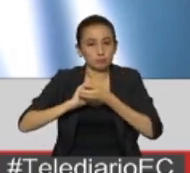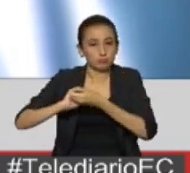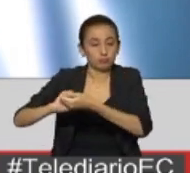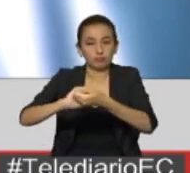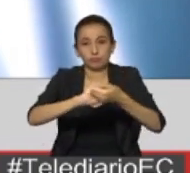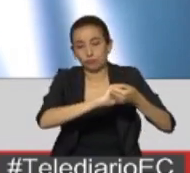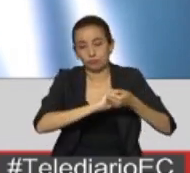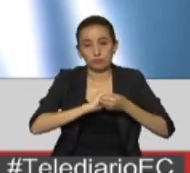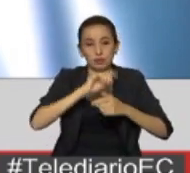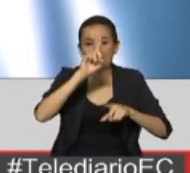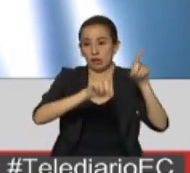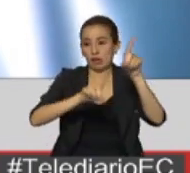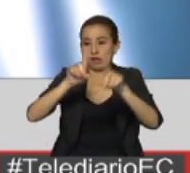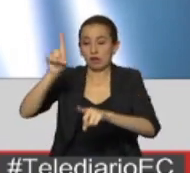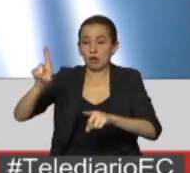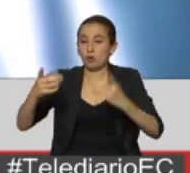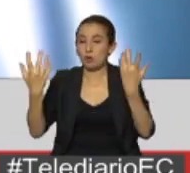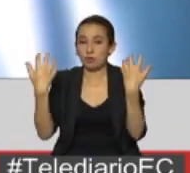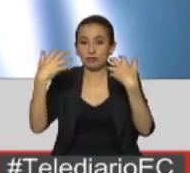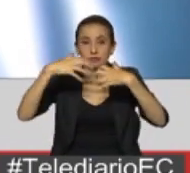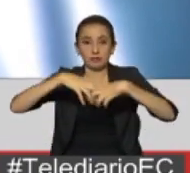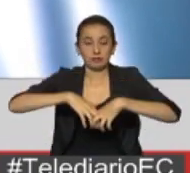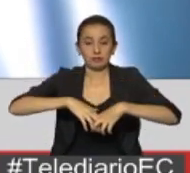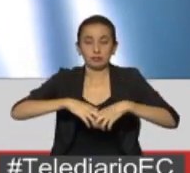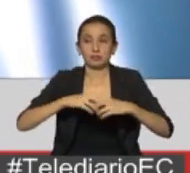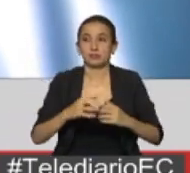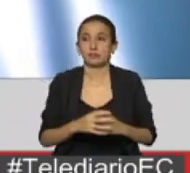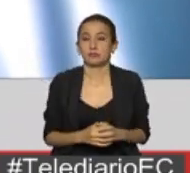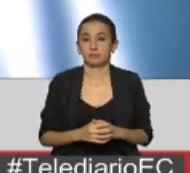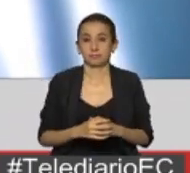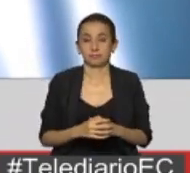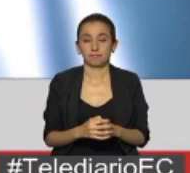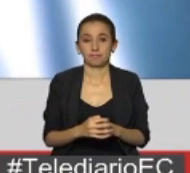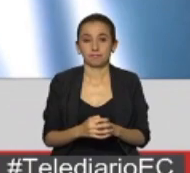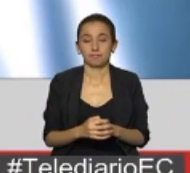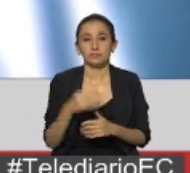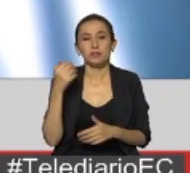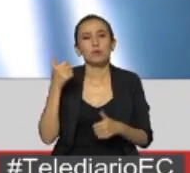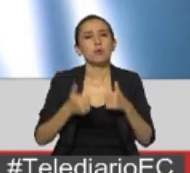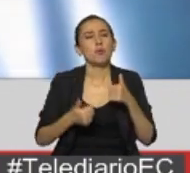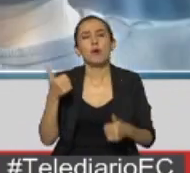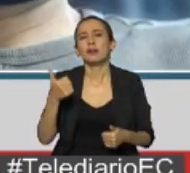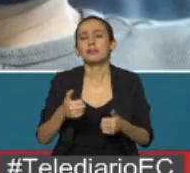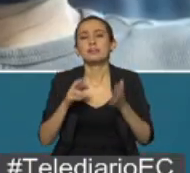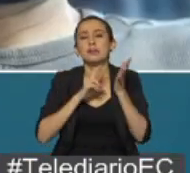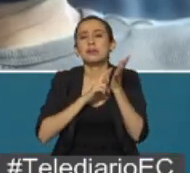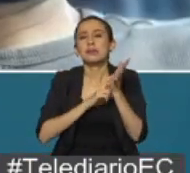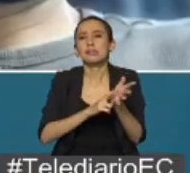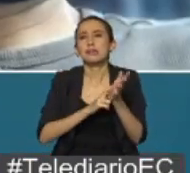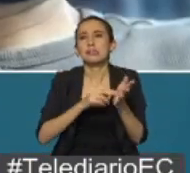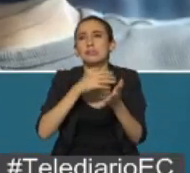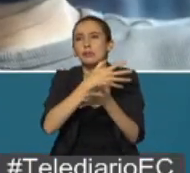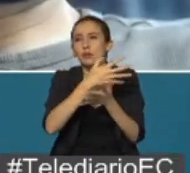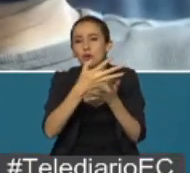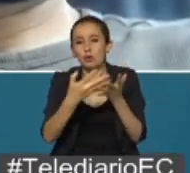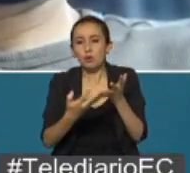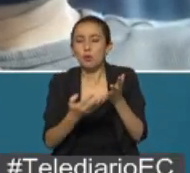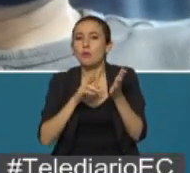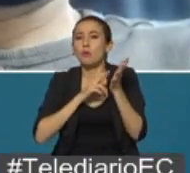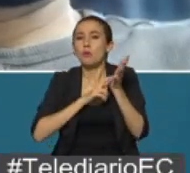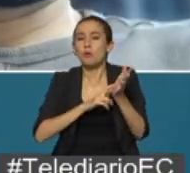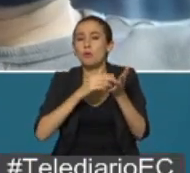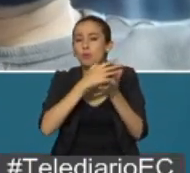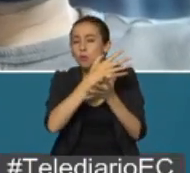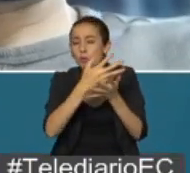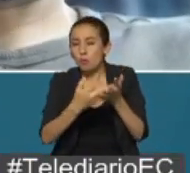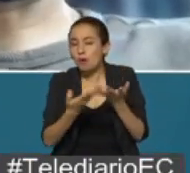esta situación que es una crisis sanitaria mundial. ¿Cuáles serán los requisitos y desde cuándo se aplicaría la moratoria